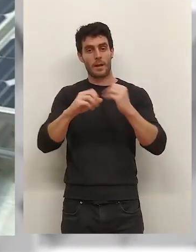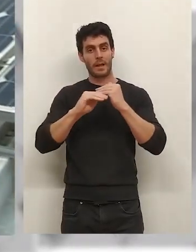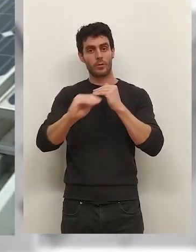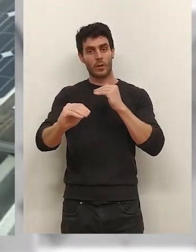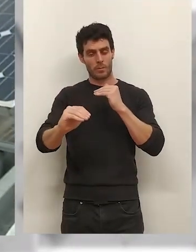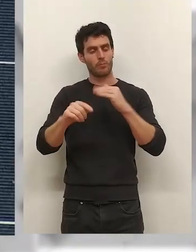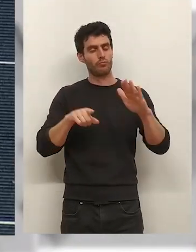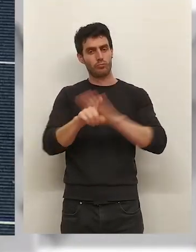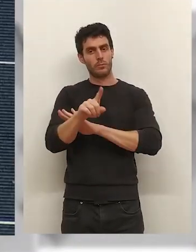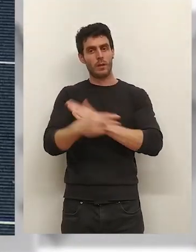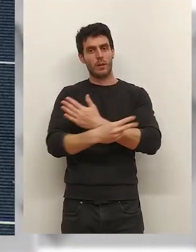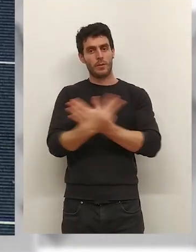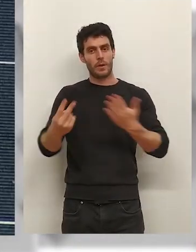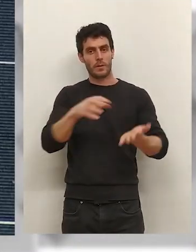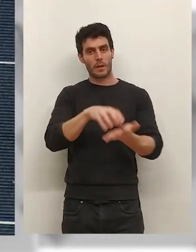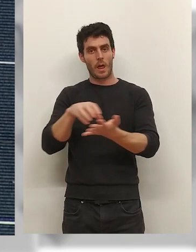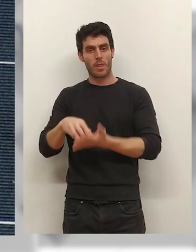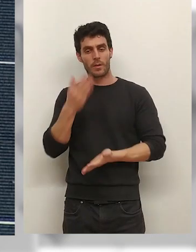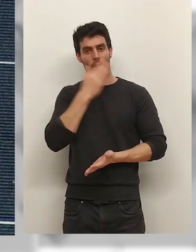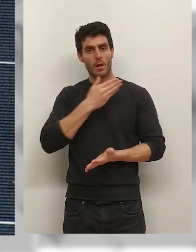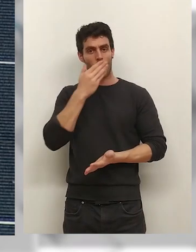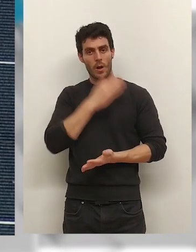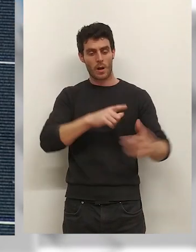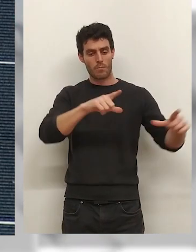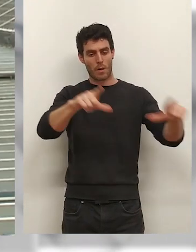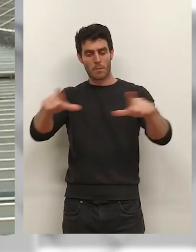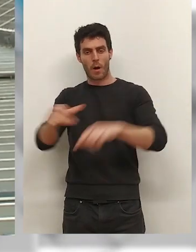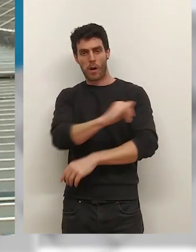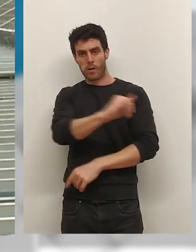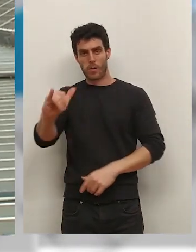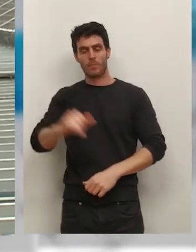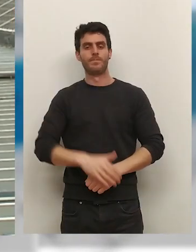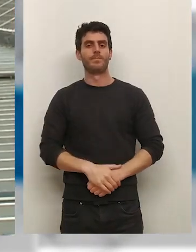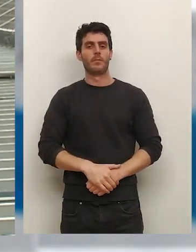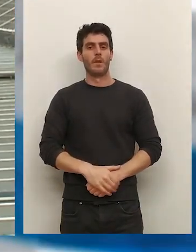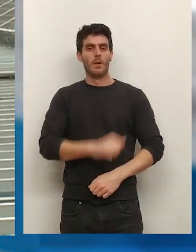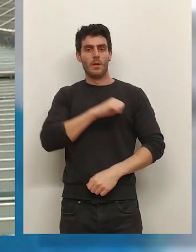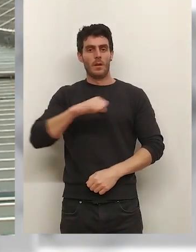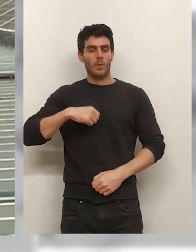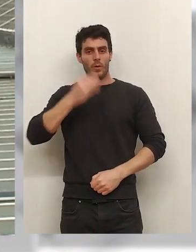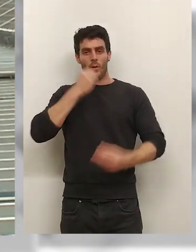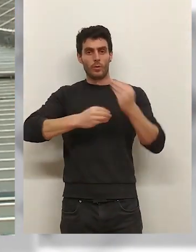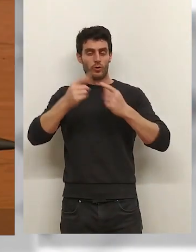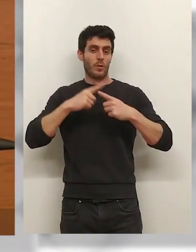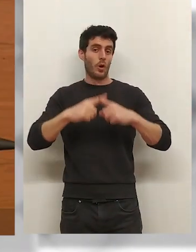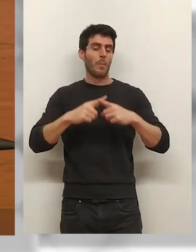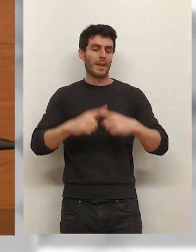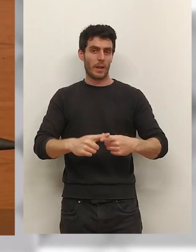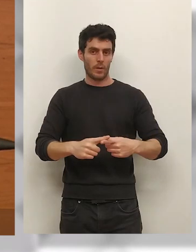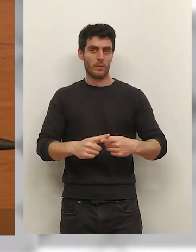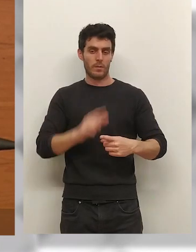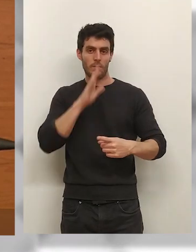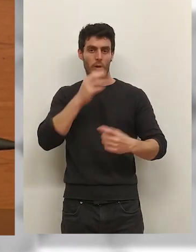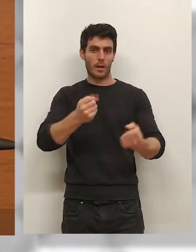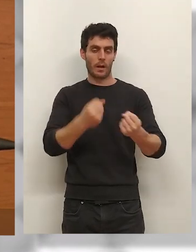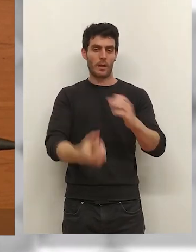energía sostenible. Serán 17 los centros escolares que se abastecerán de ellos. Un autoconsumo que será compartido, pues